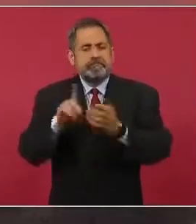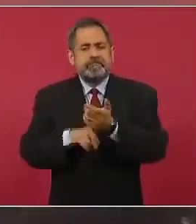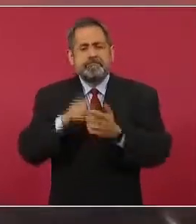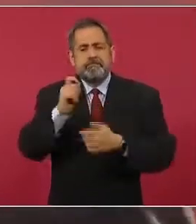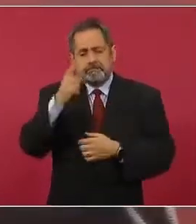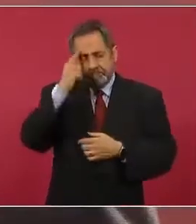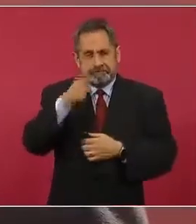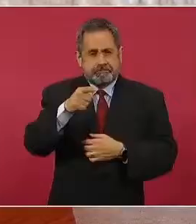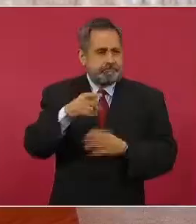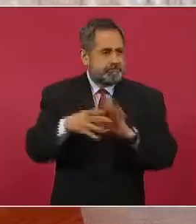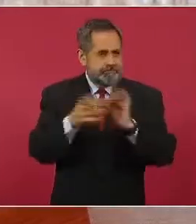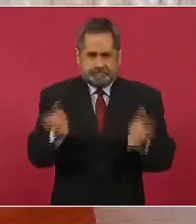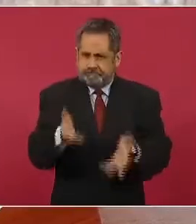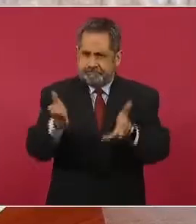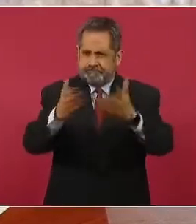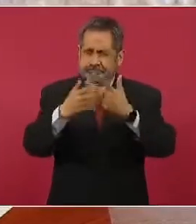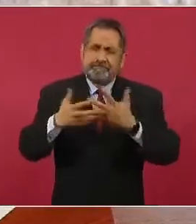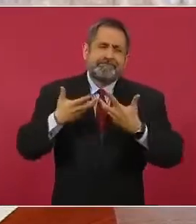le permitió